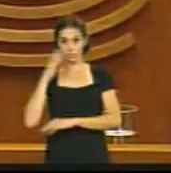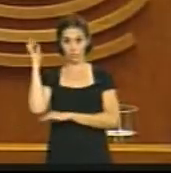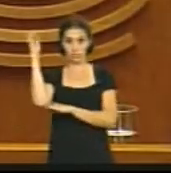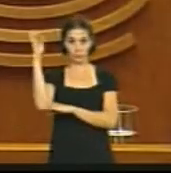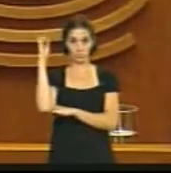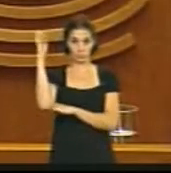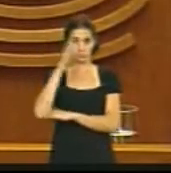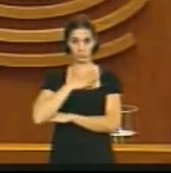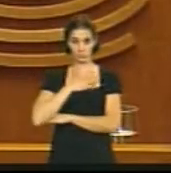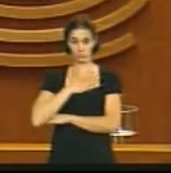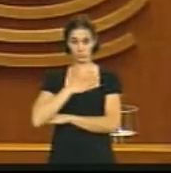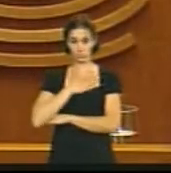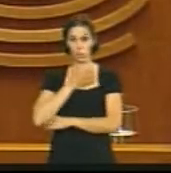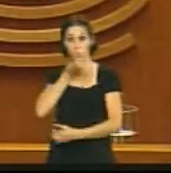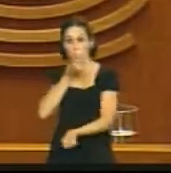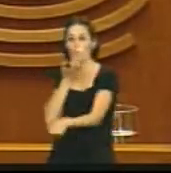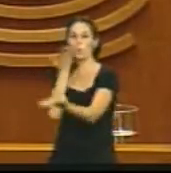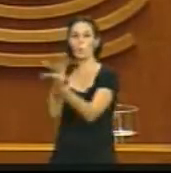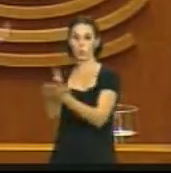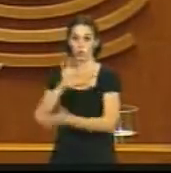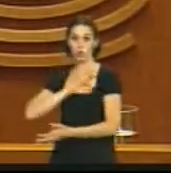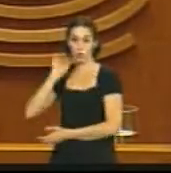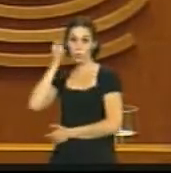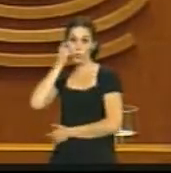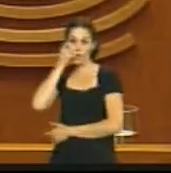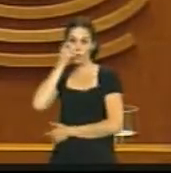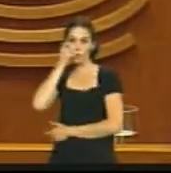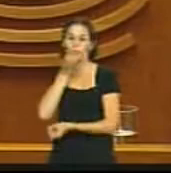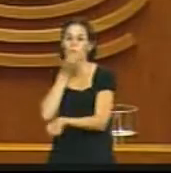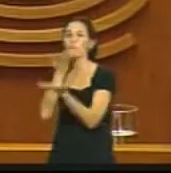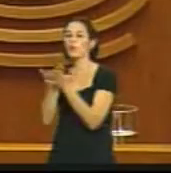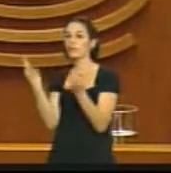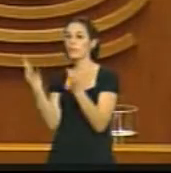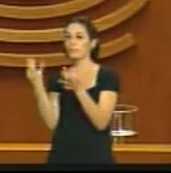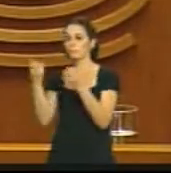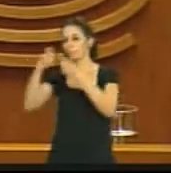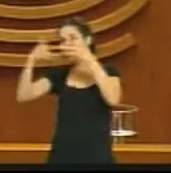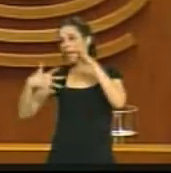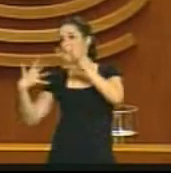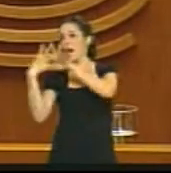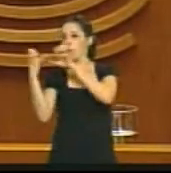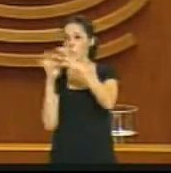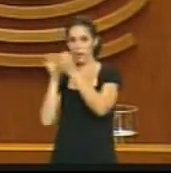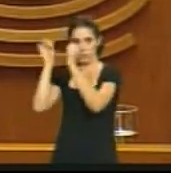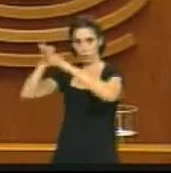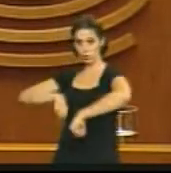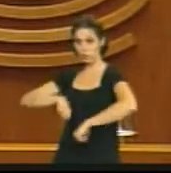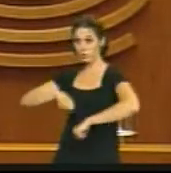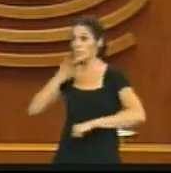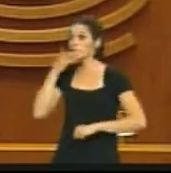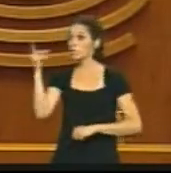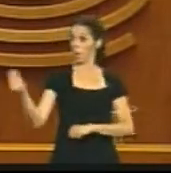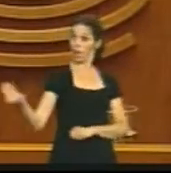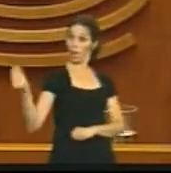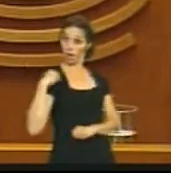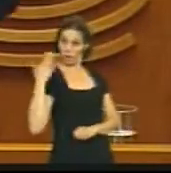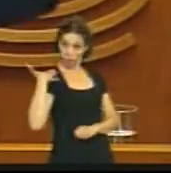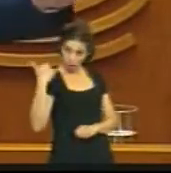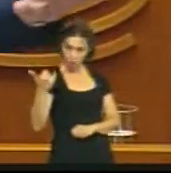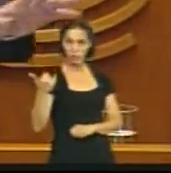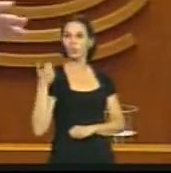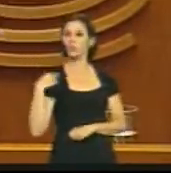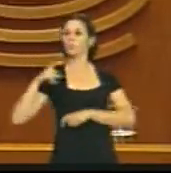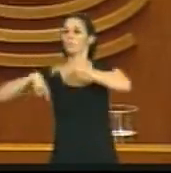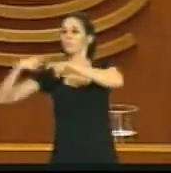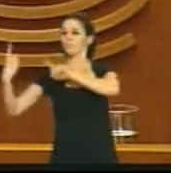quiero proponerle, señor Monago, algunos acuerdos. Ya le he dicho que estoy dispuesto a sentarme cuando usted me llame. Además, como siempre